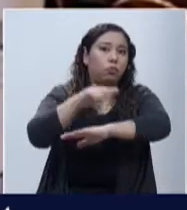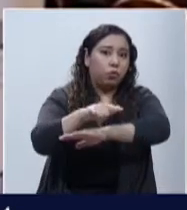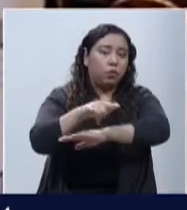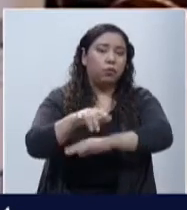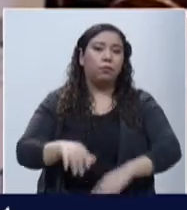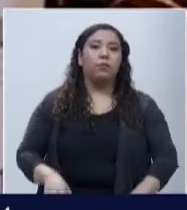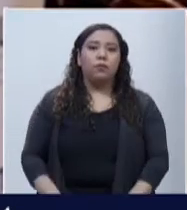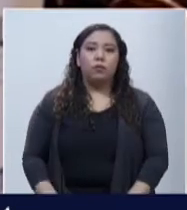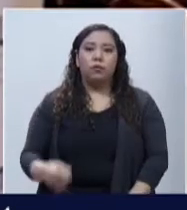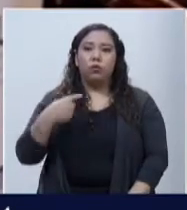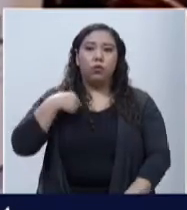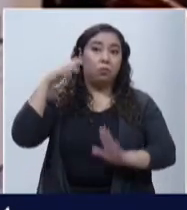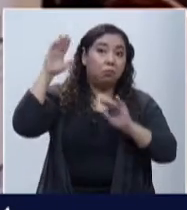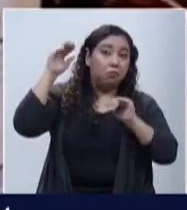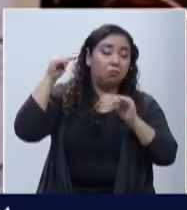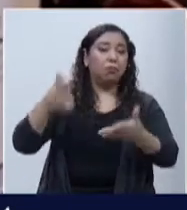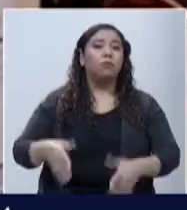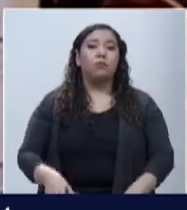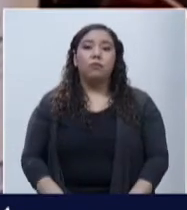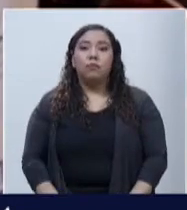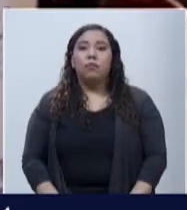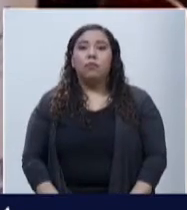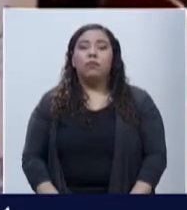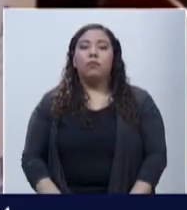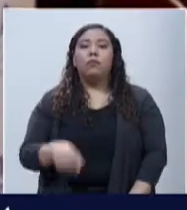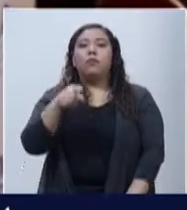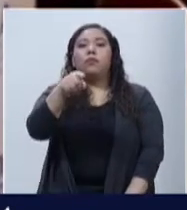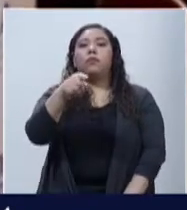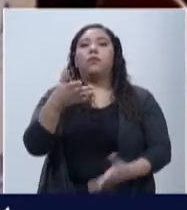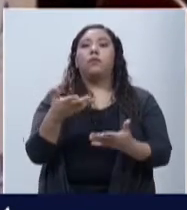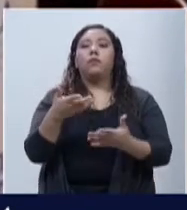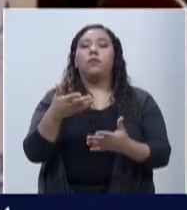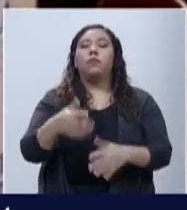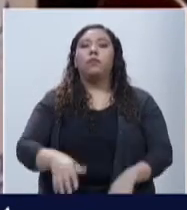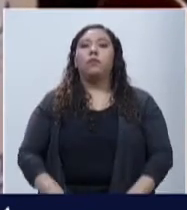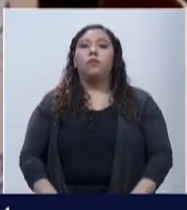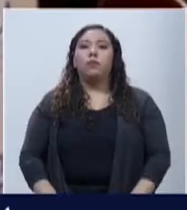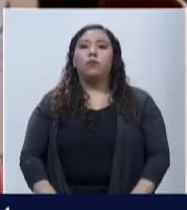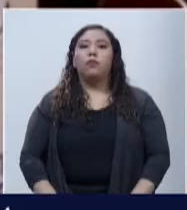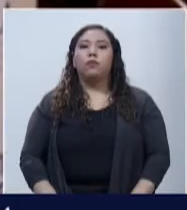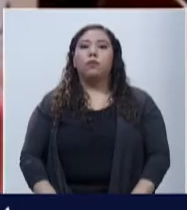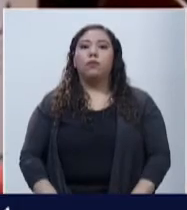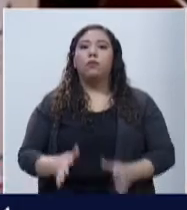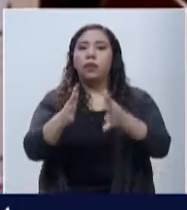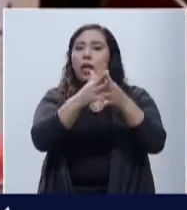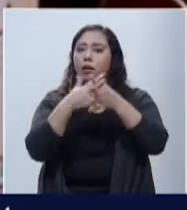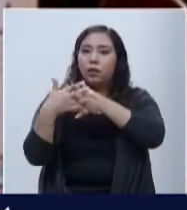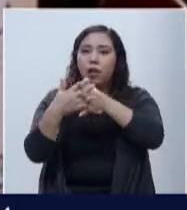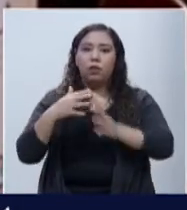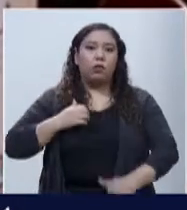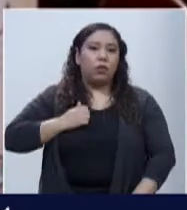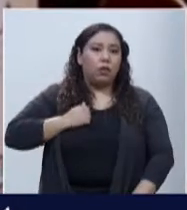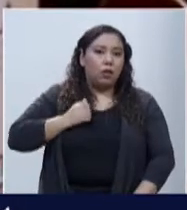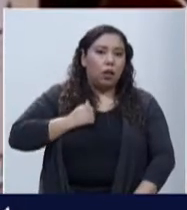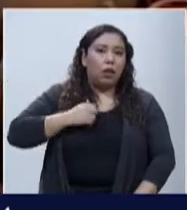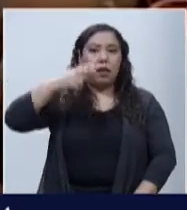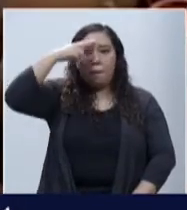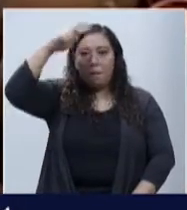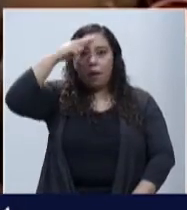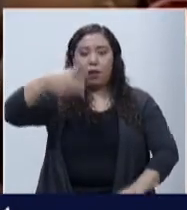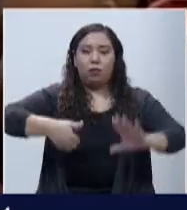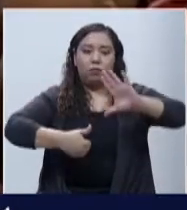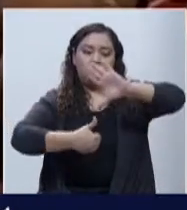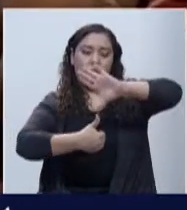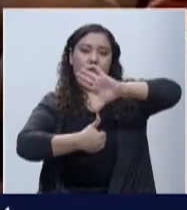y espero que sea un centro de conexión hasta eeuu a canadá méxico a la parte norte